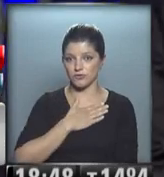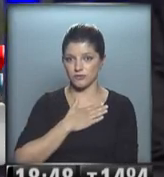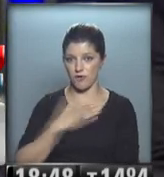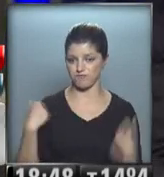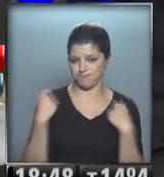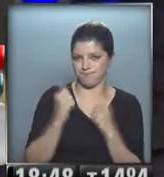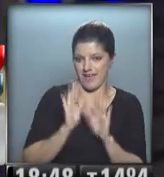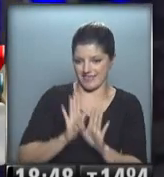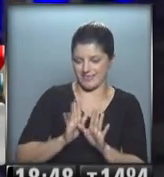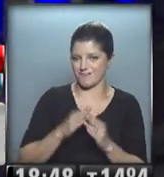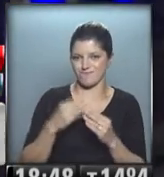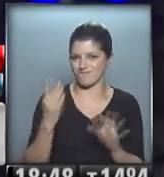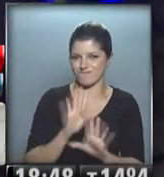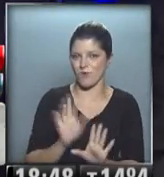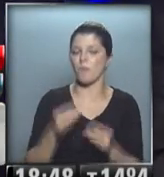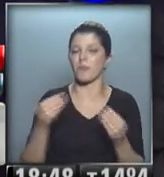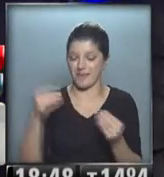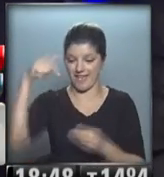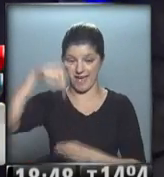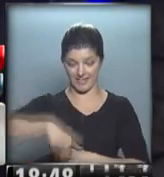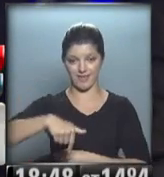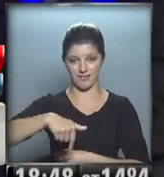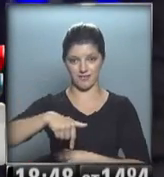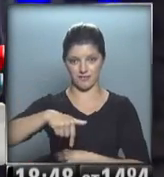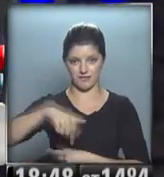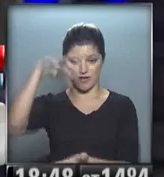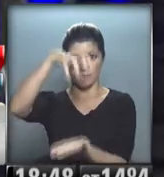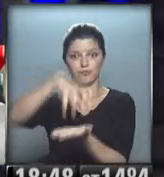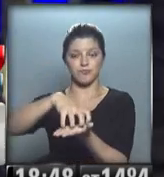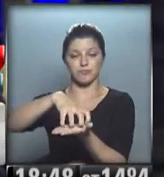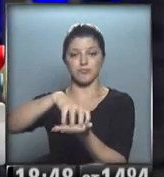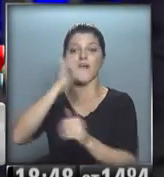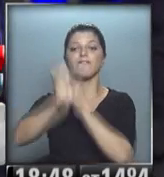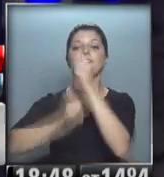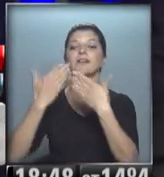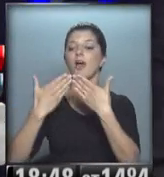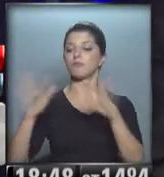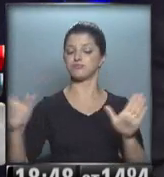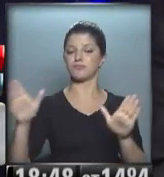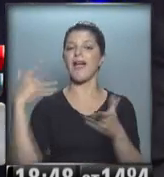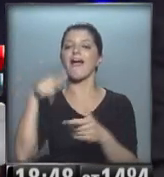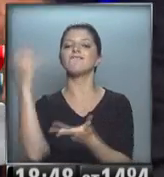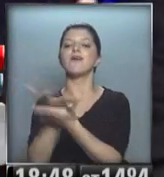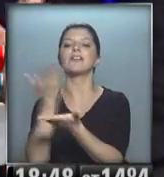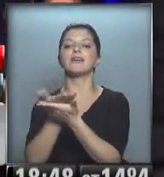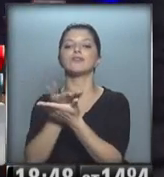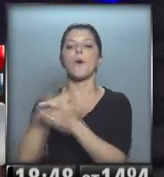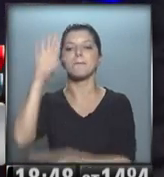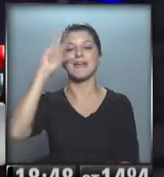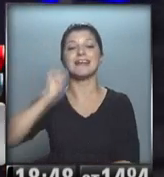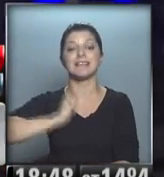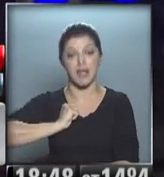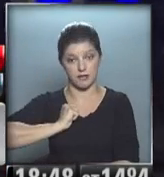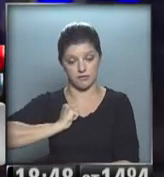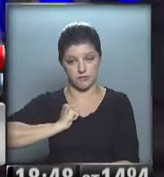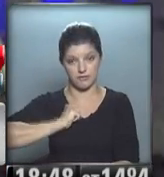porque estamos inaugurando esta fábrica de fabricaciones militares que está a punto de